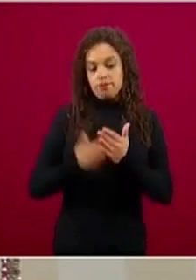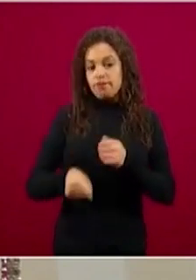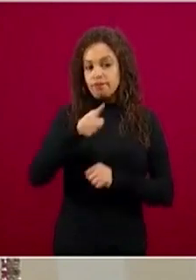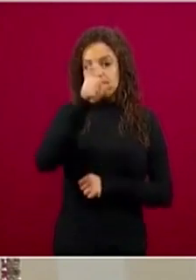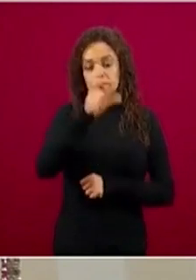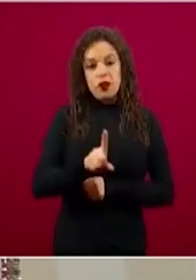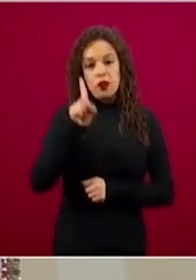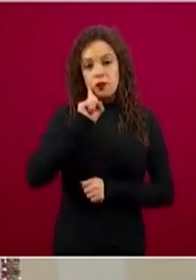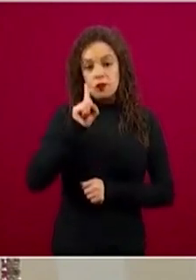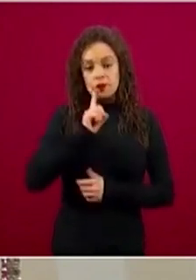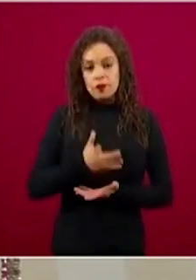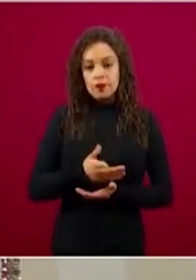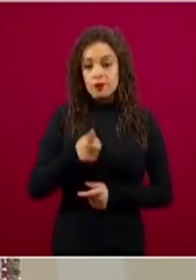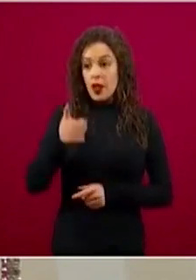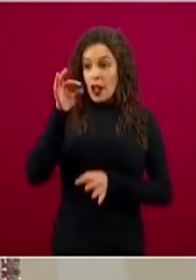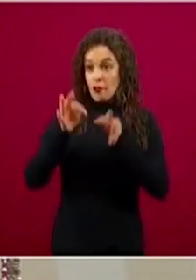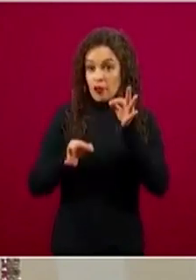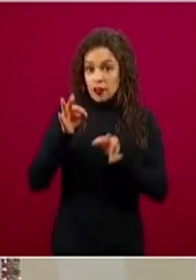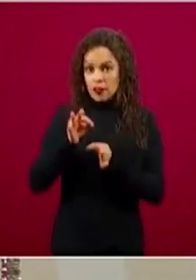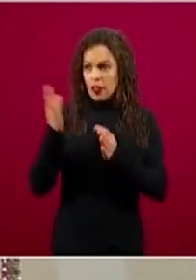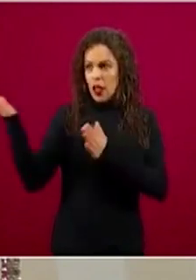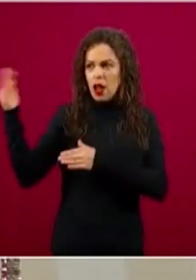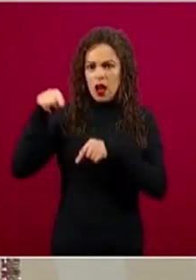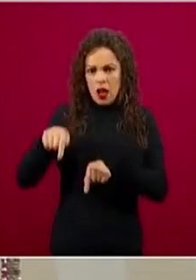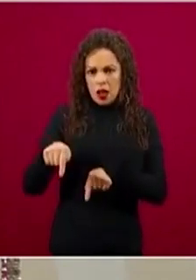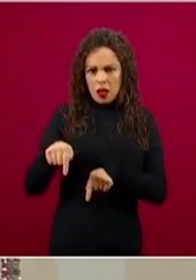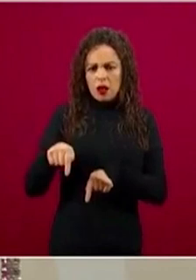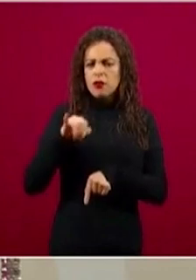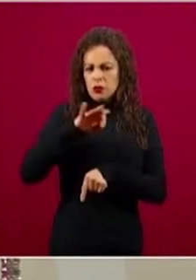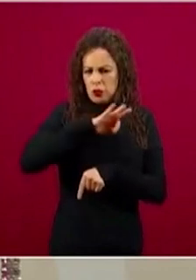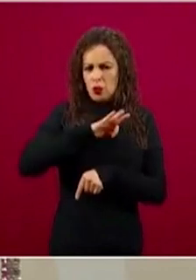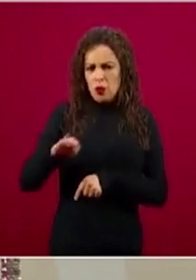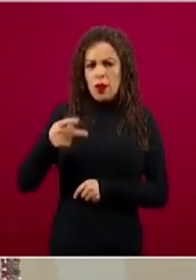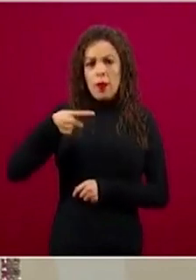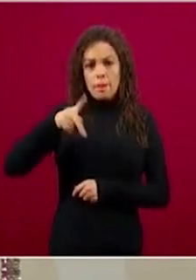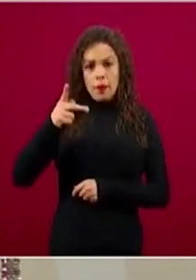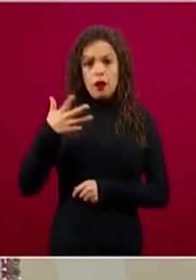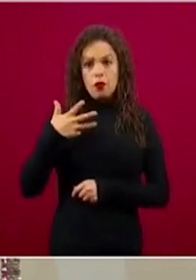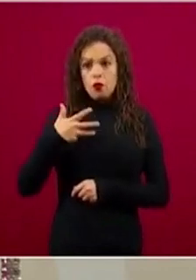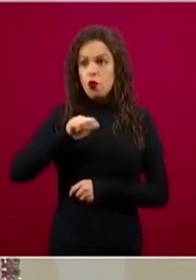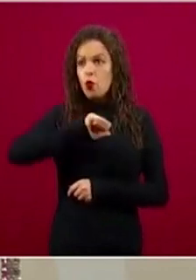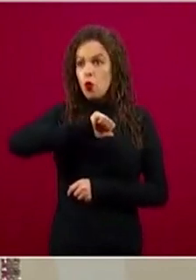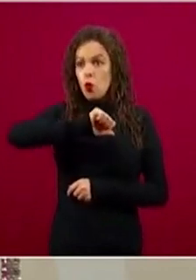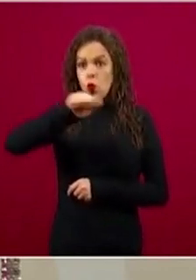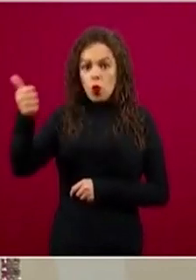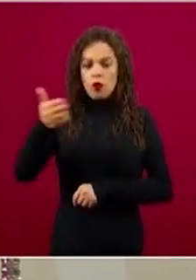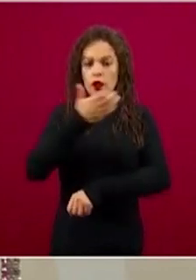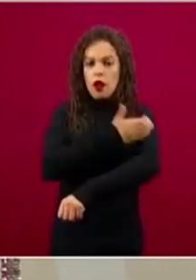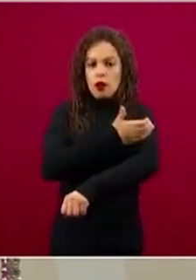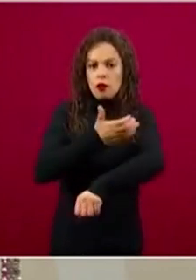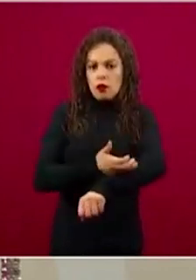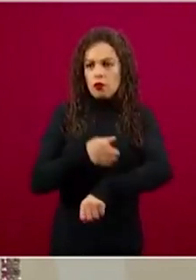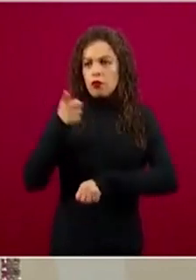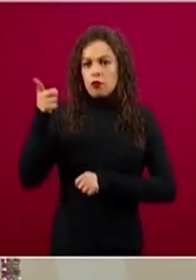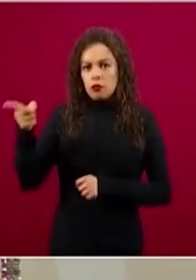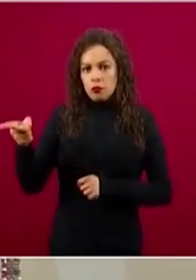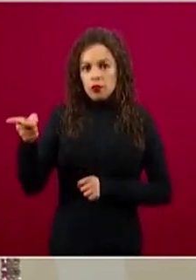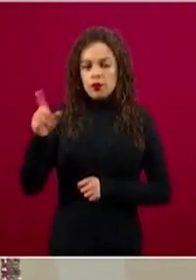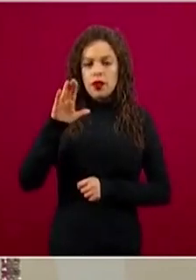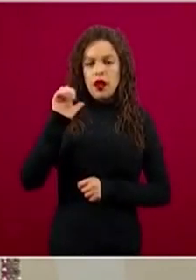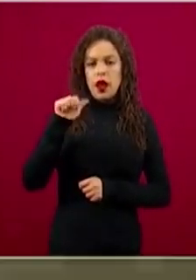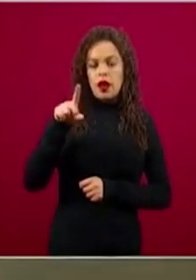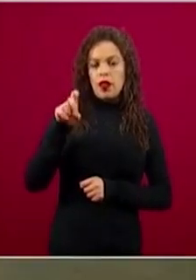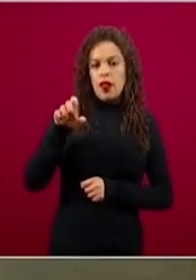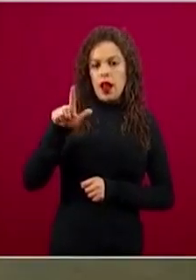que la fiscal, aunque la podríamos invitar, desde luego tenemos varias compañeras que siguen esto, Candelaria